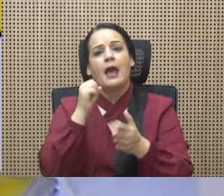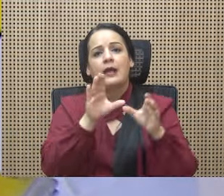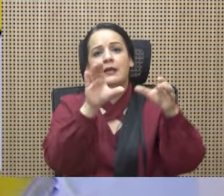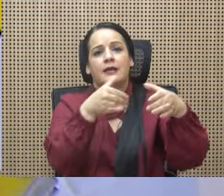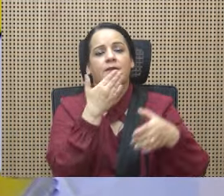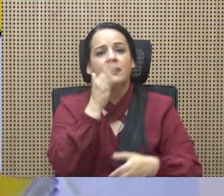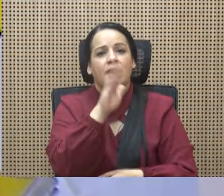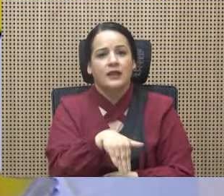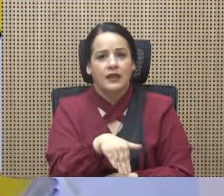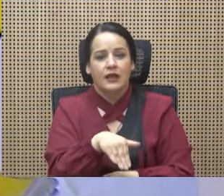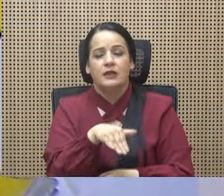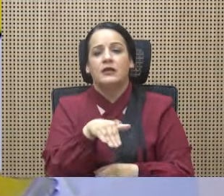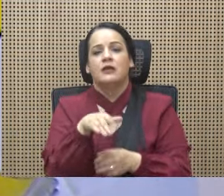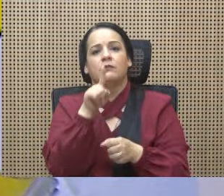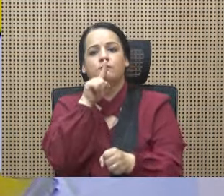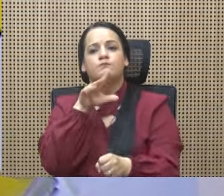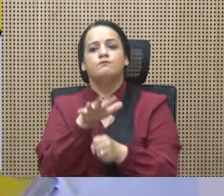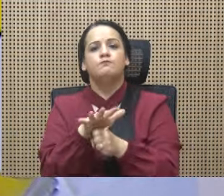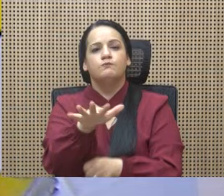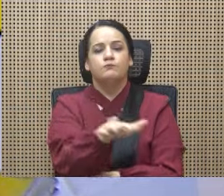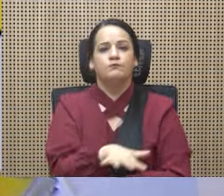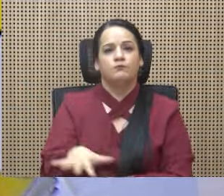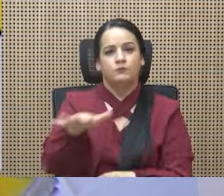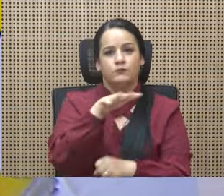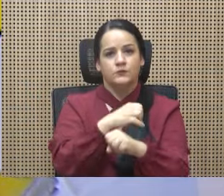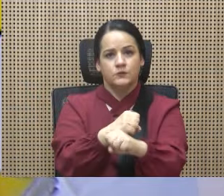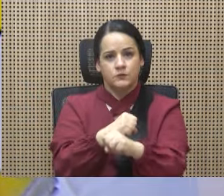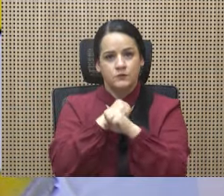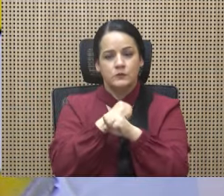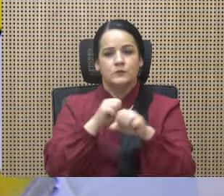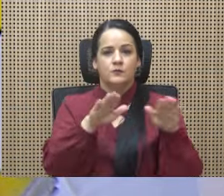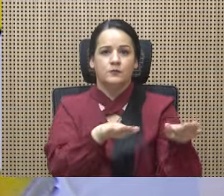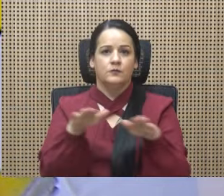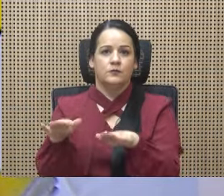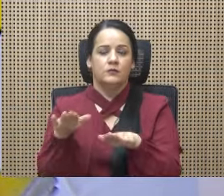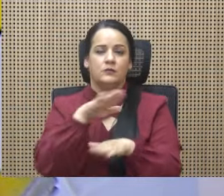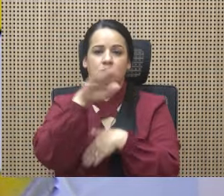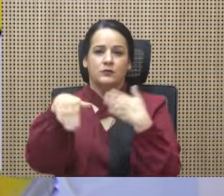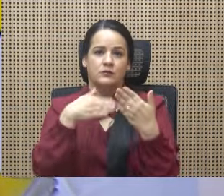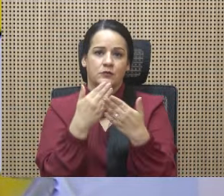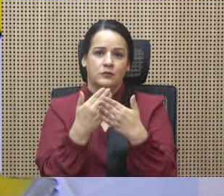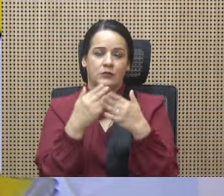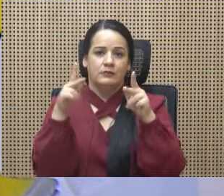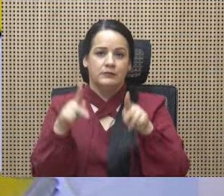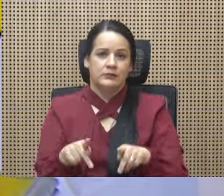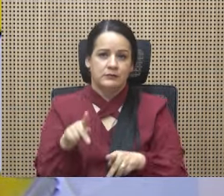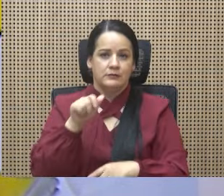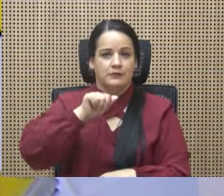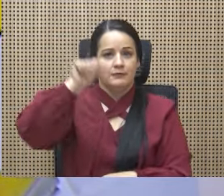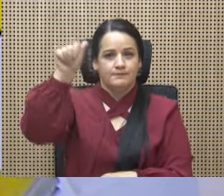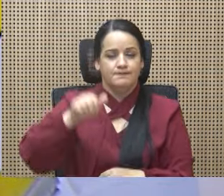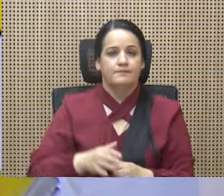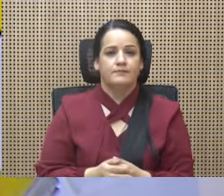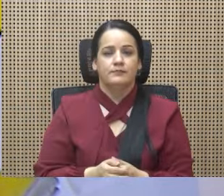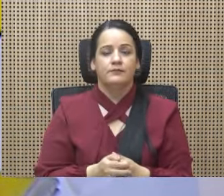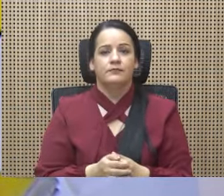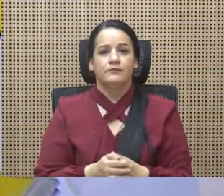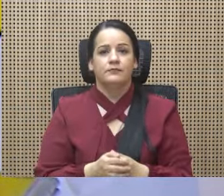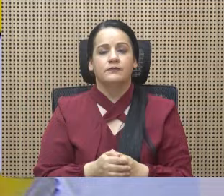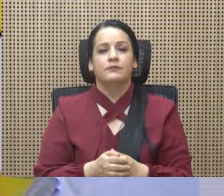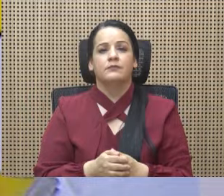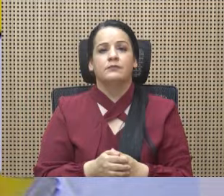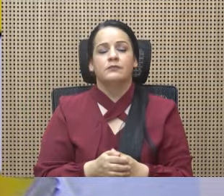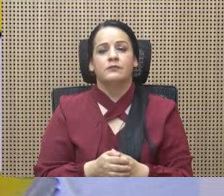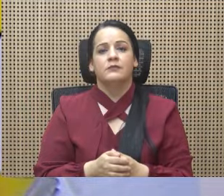y garantizar un entorno seguro y tranquilo para todos los alaju elenes además